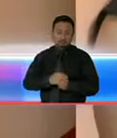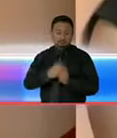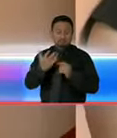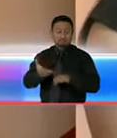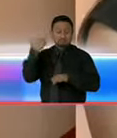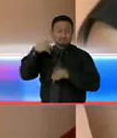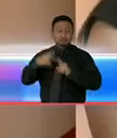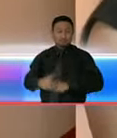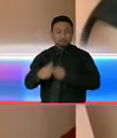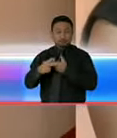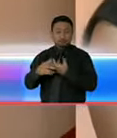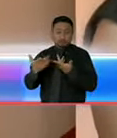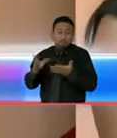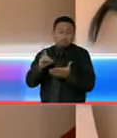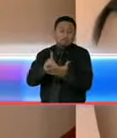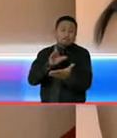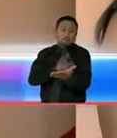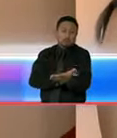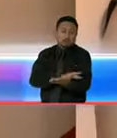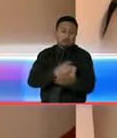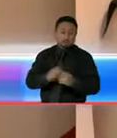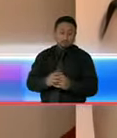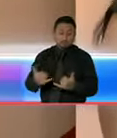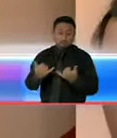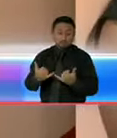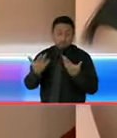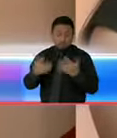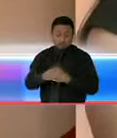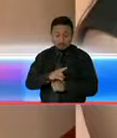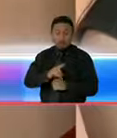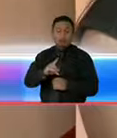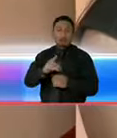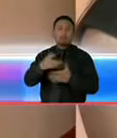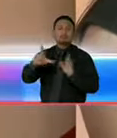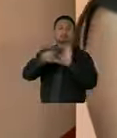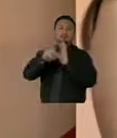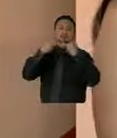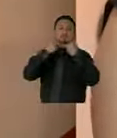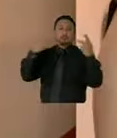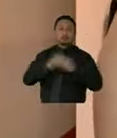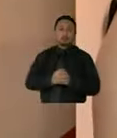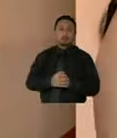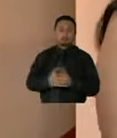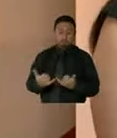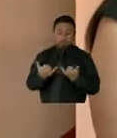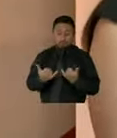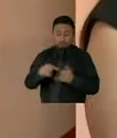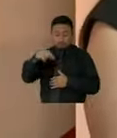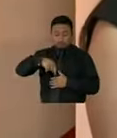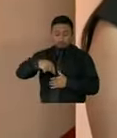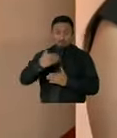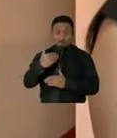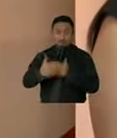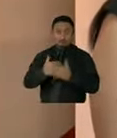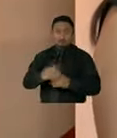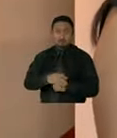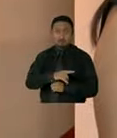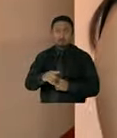como un proyecto piloto es hoy una política pública Y lo que está pasando, lo que está sucediendo con